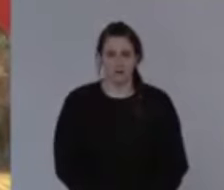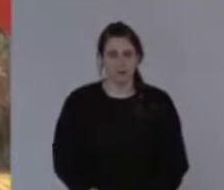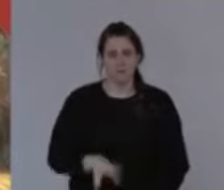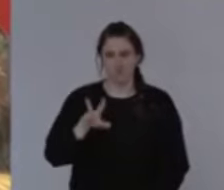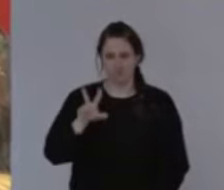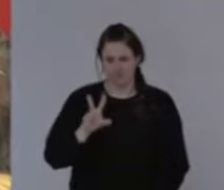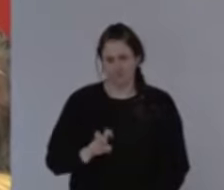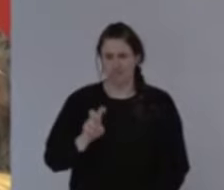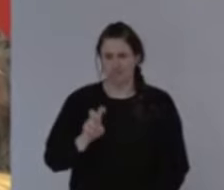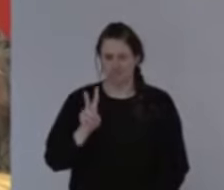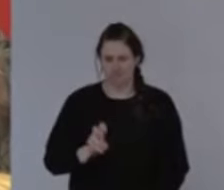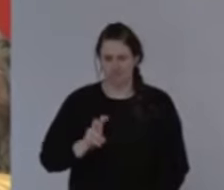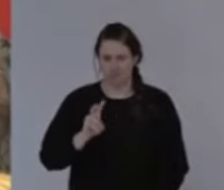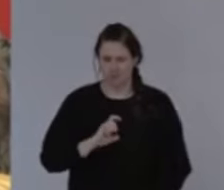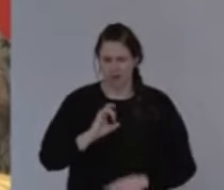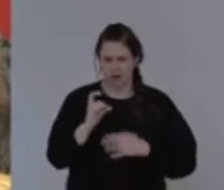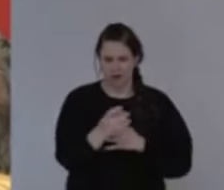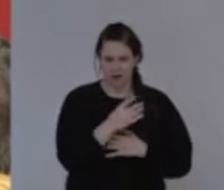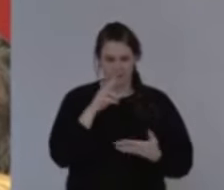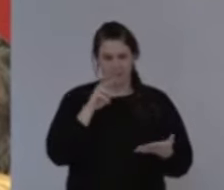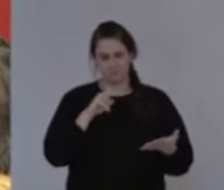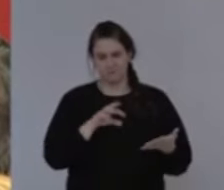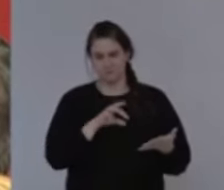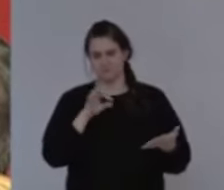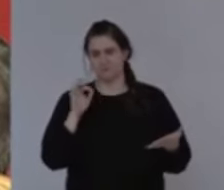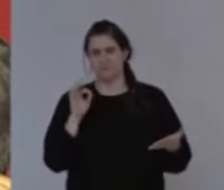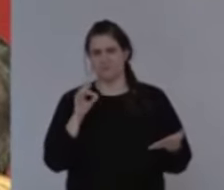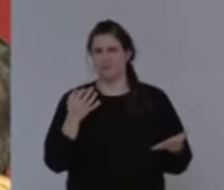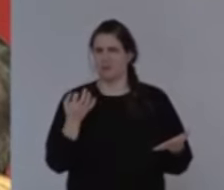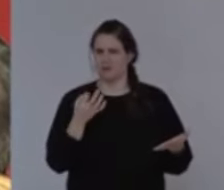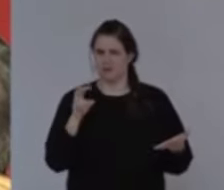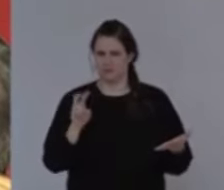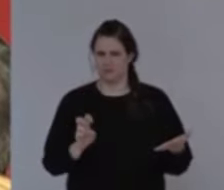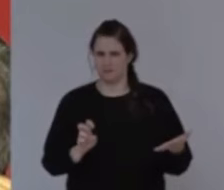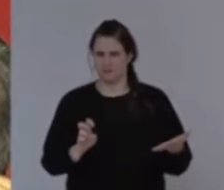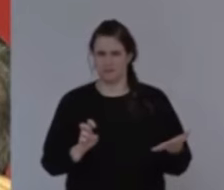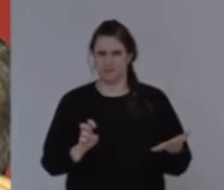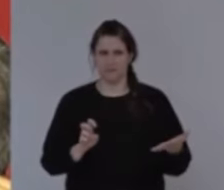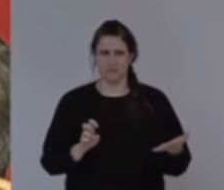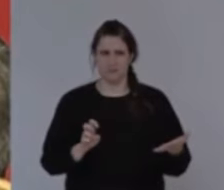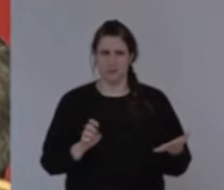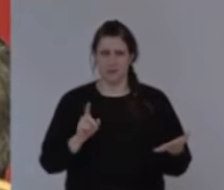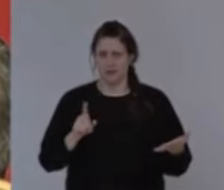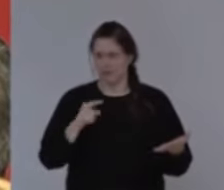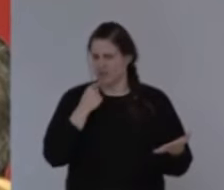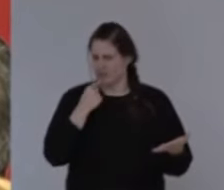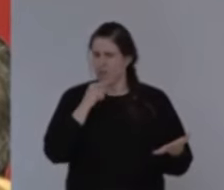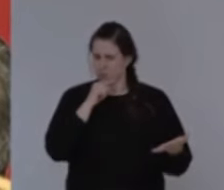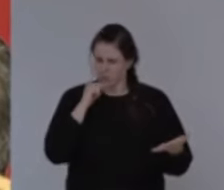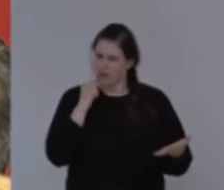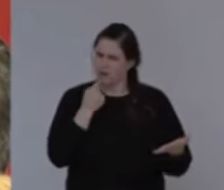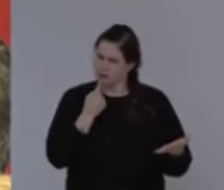Valoro en la carta del secretario general, del presidente del gobierno, que se duela.